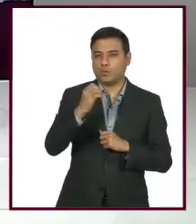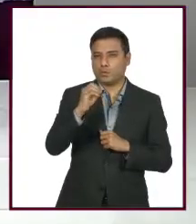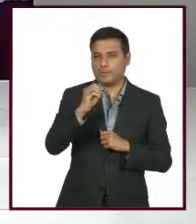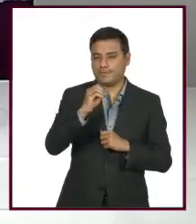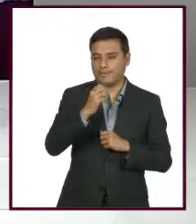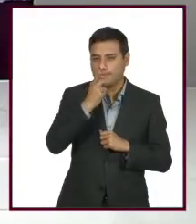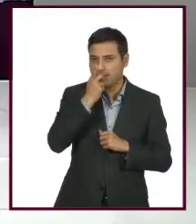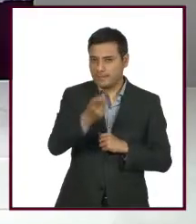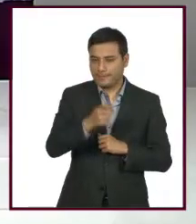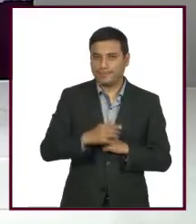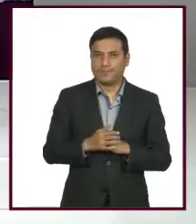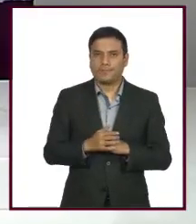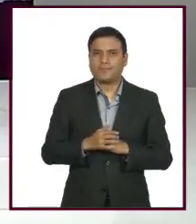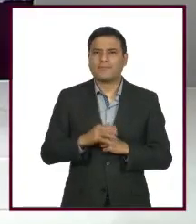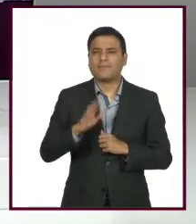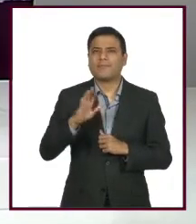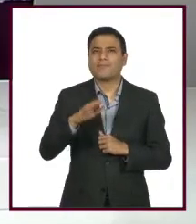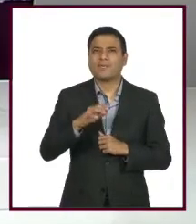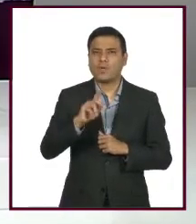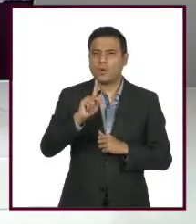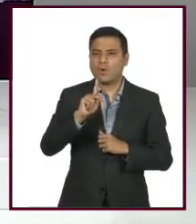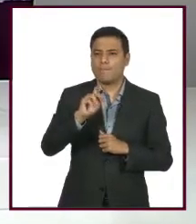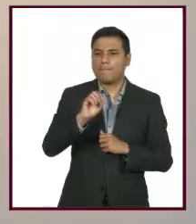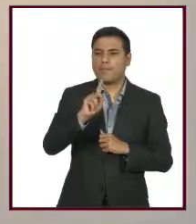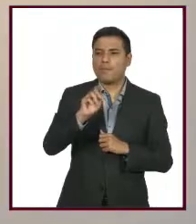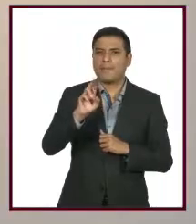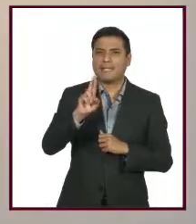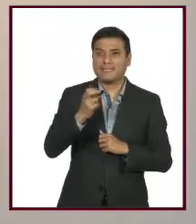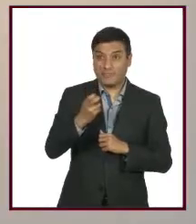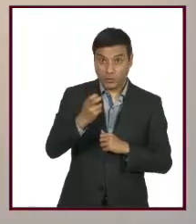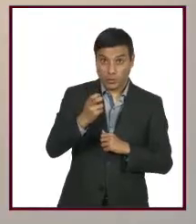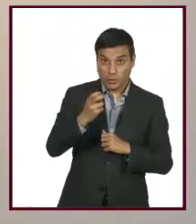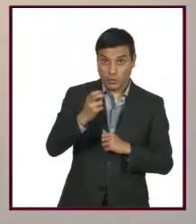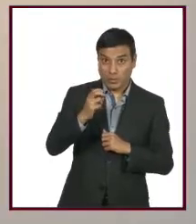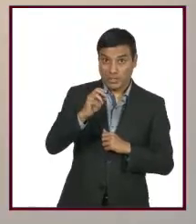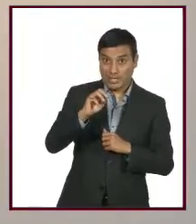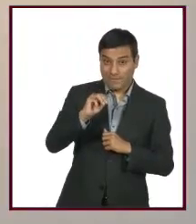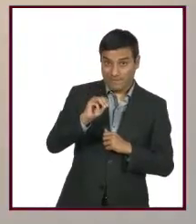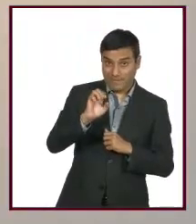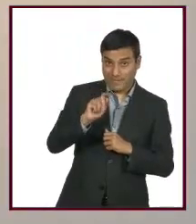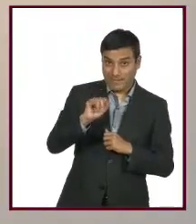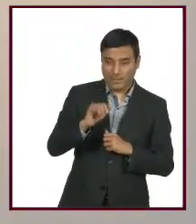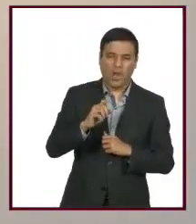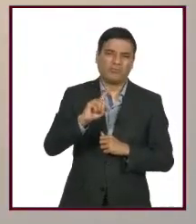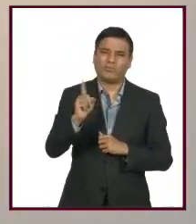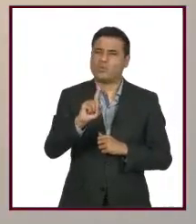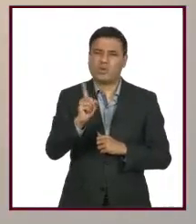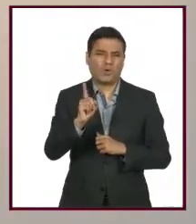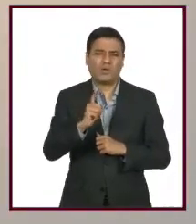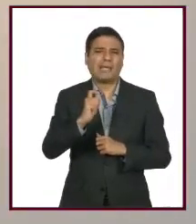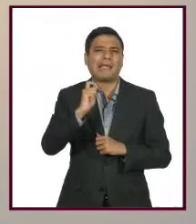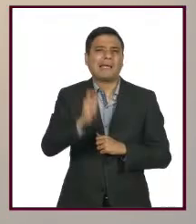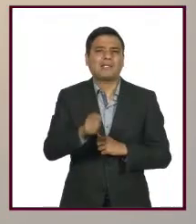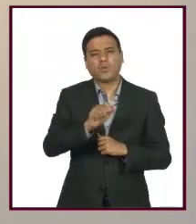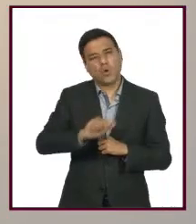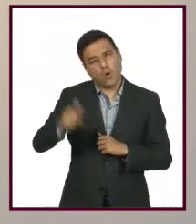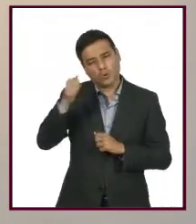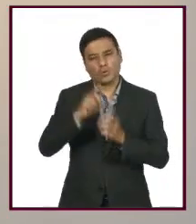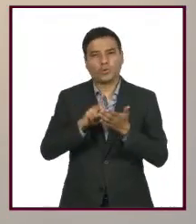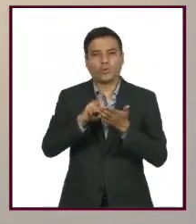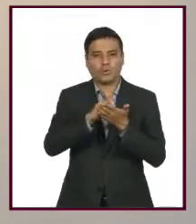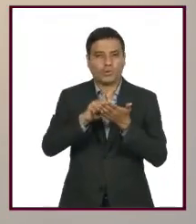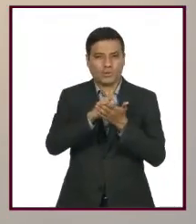¿Los poppers son anfetaminas, doctor? No, los poppers son disolventes volátiles que son inhalantes, es otro tipo de